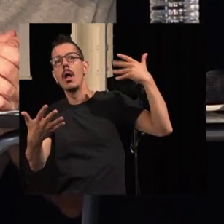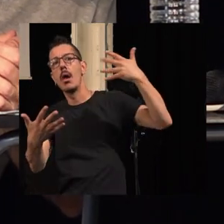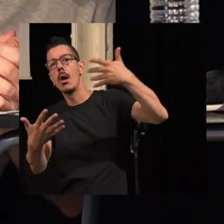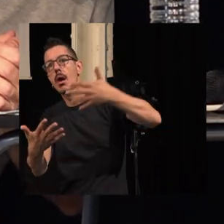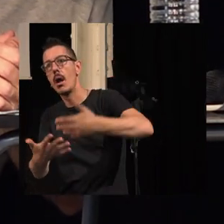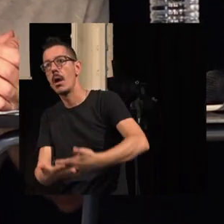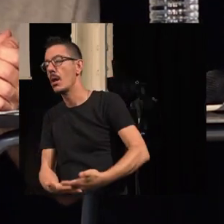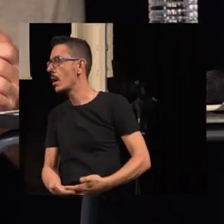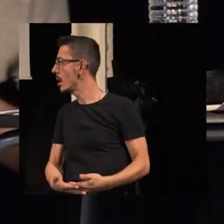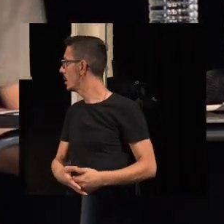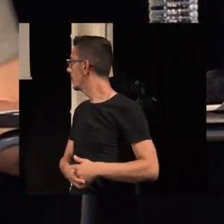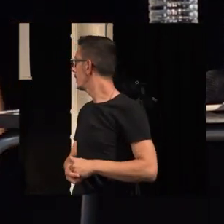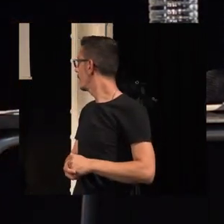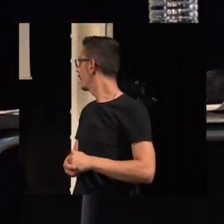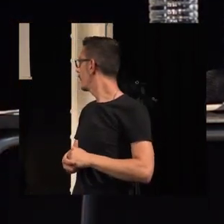Más bien, muy bien.